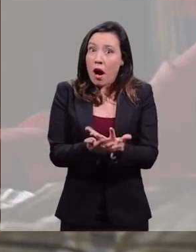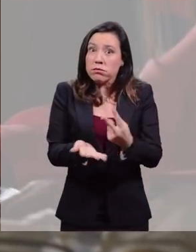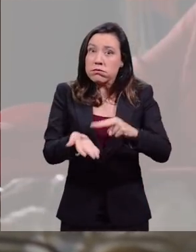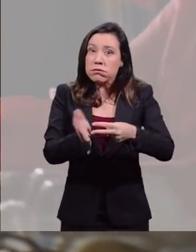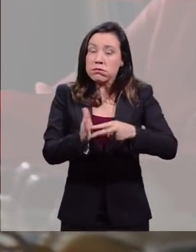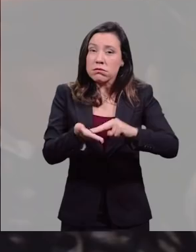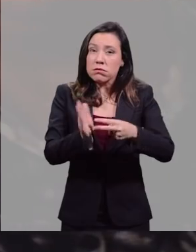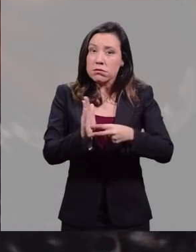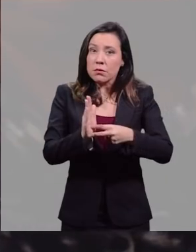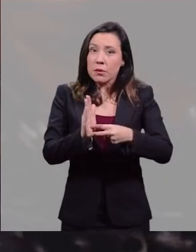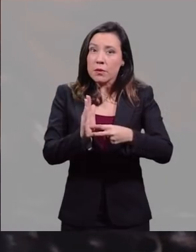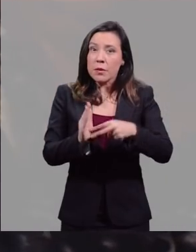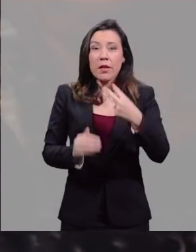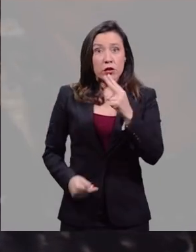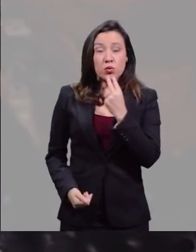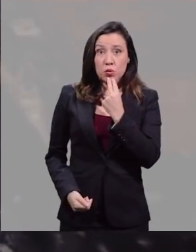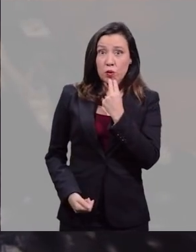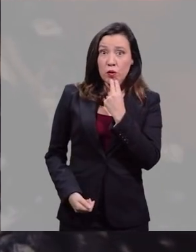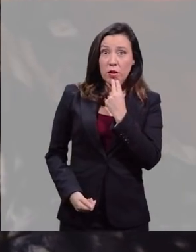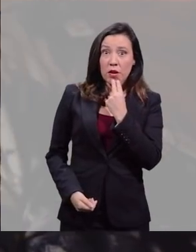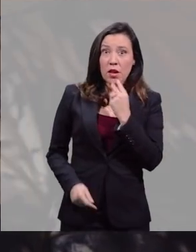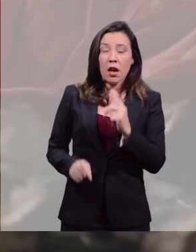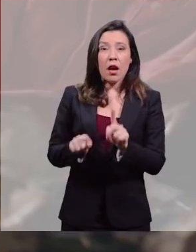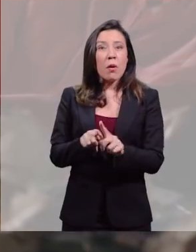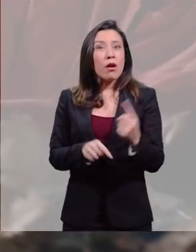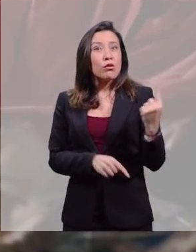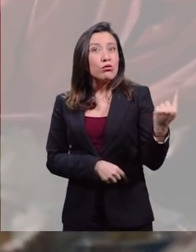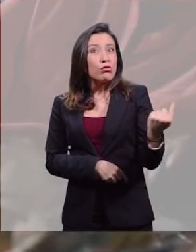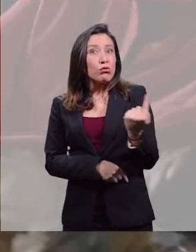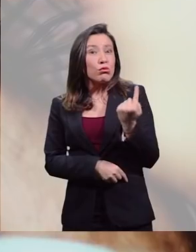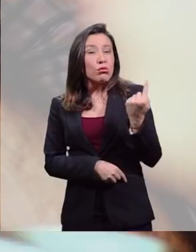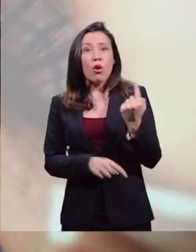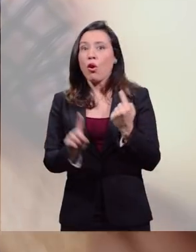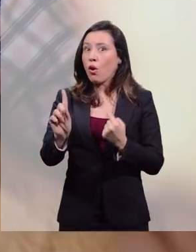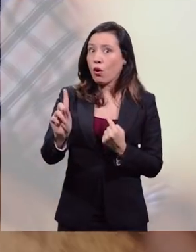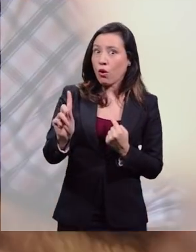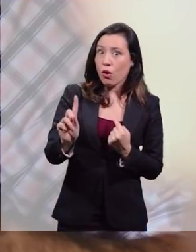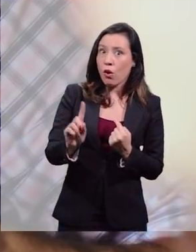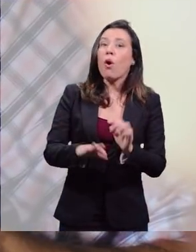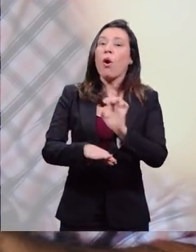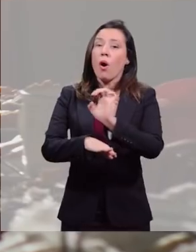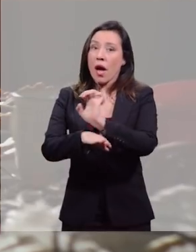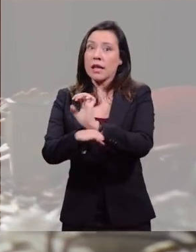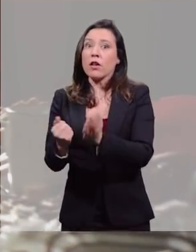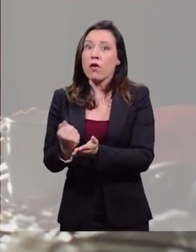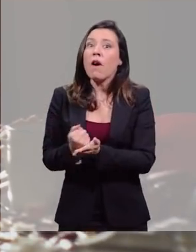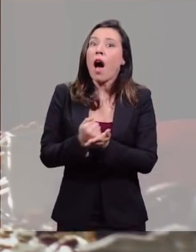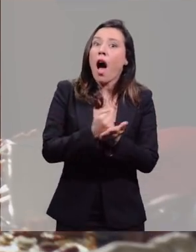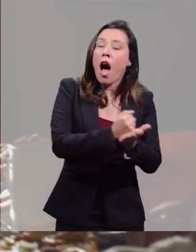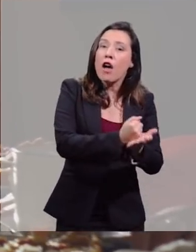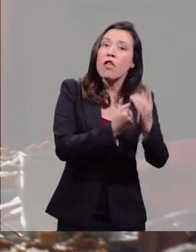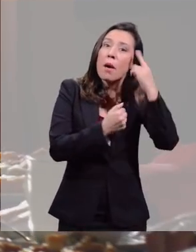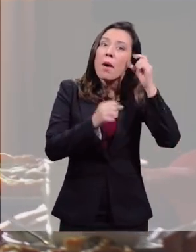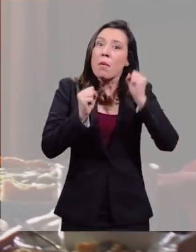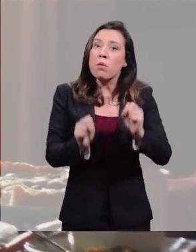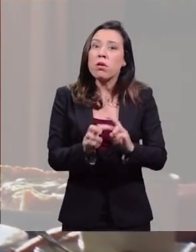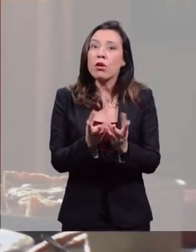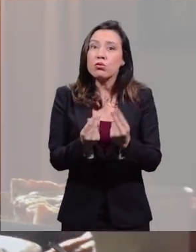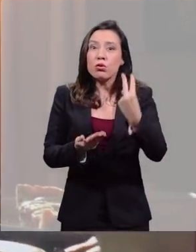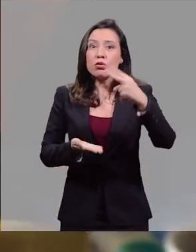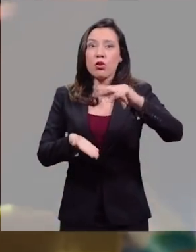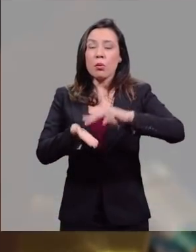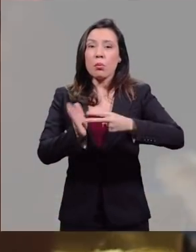estos accidentes de la vida, no va a estar sola. Va a tener la ayuda del Estado para que se pueda volver a poner